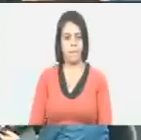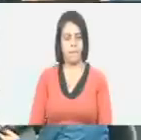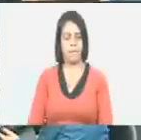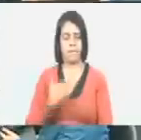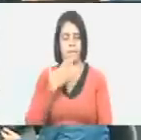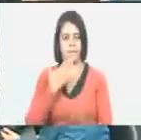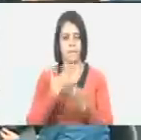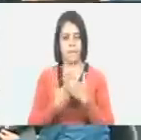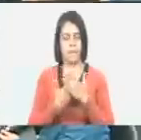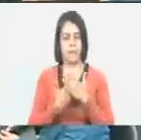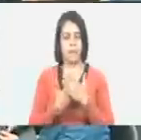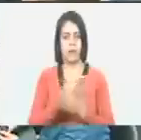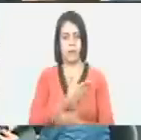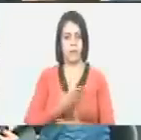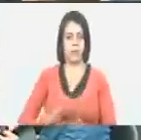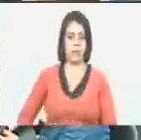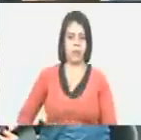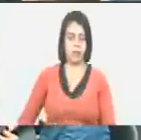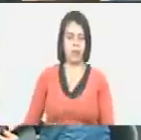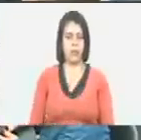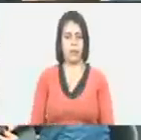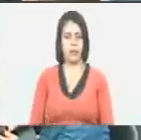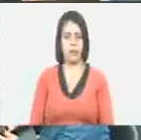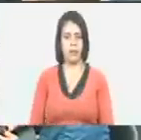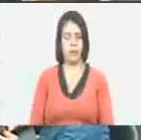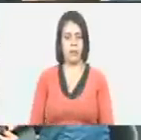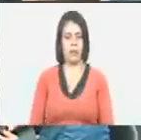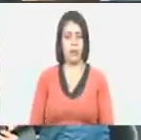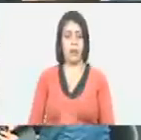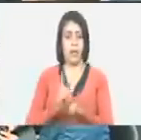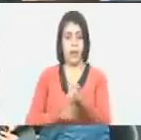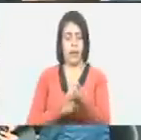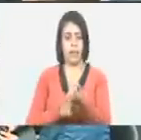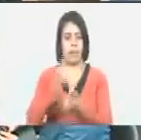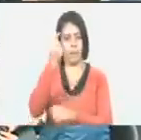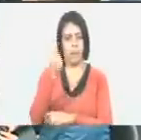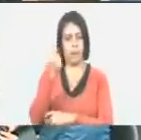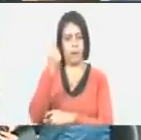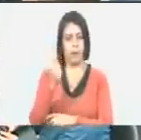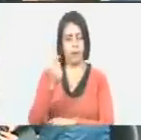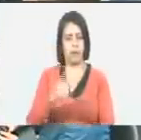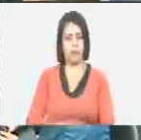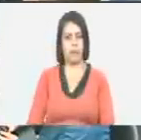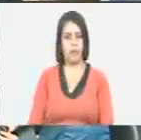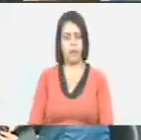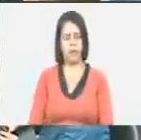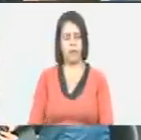Gracias, compañero presidente y hermanos diputados.